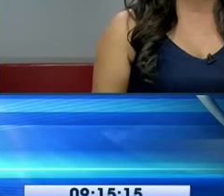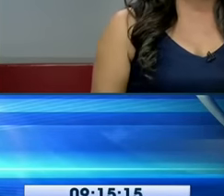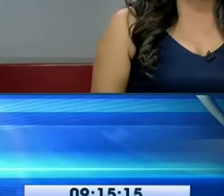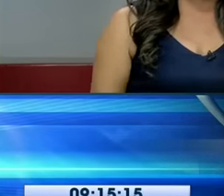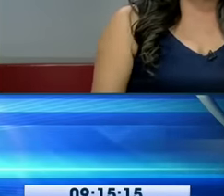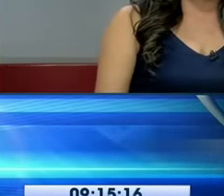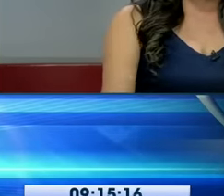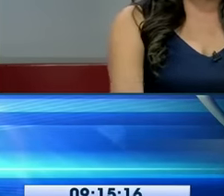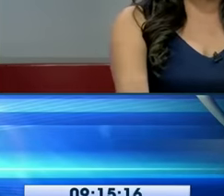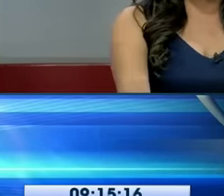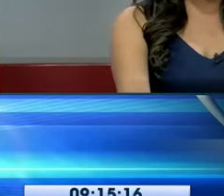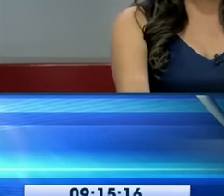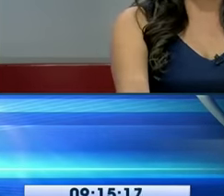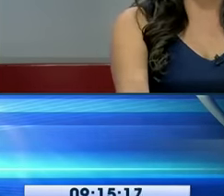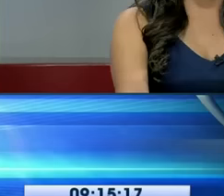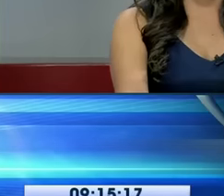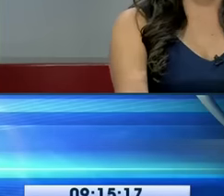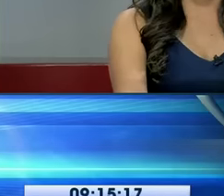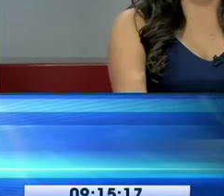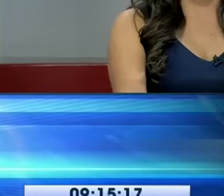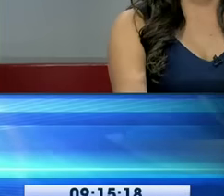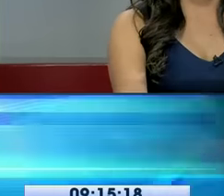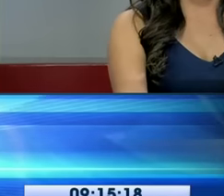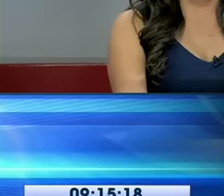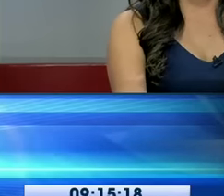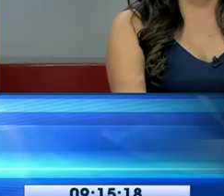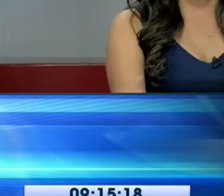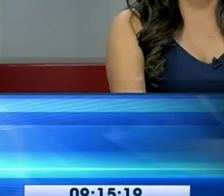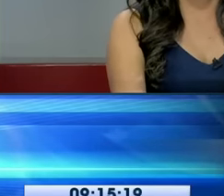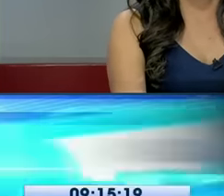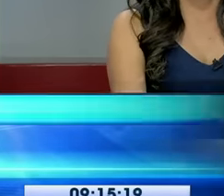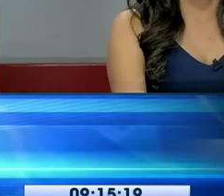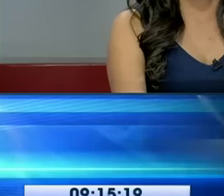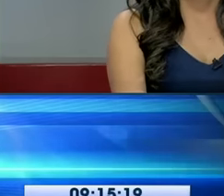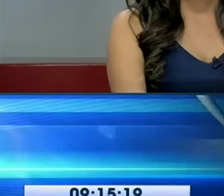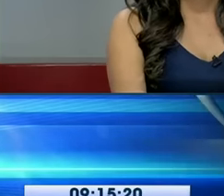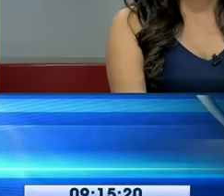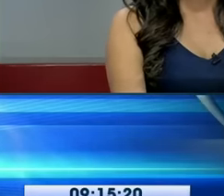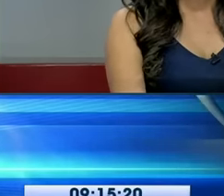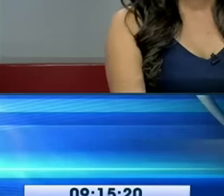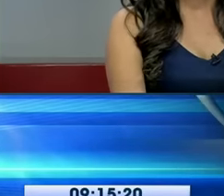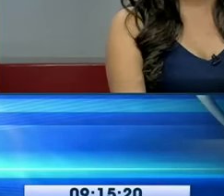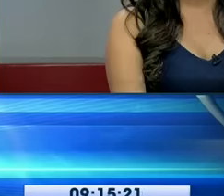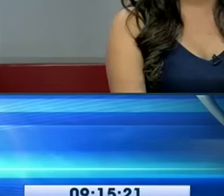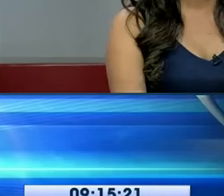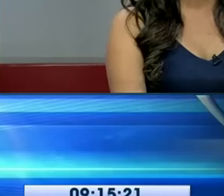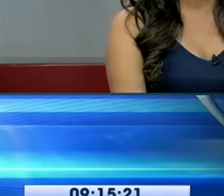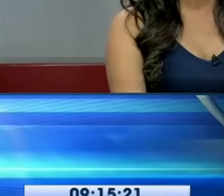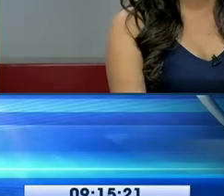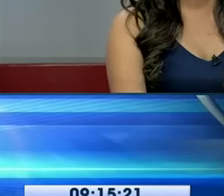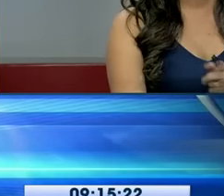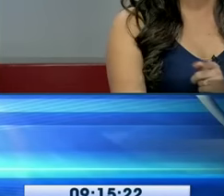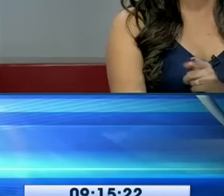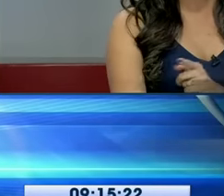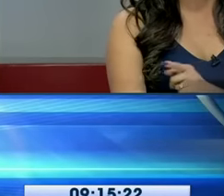096-9585-650-098-7703-961. Productor, pon la dirección a la que Rosalena pide las legumbres. ¿Cuál es? El Twitter,